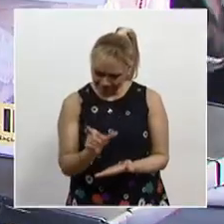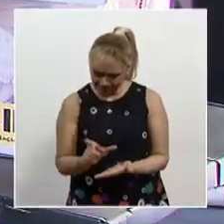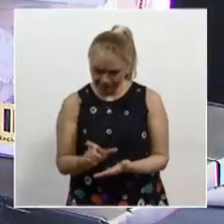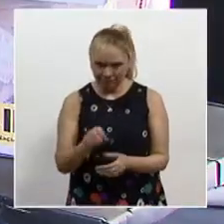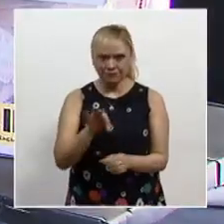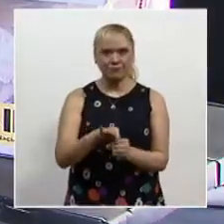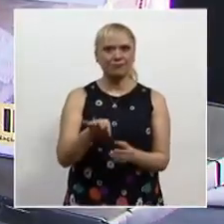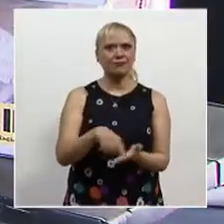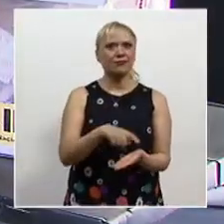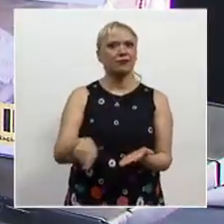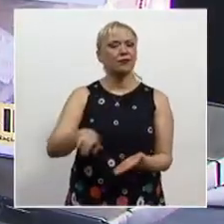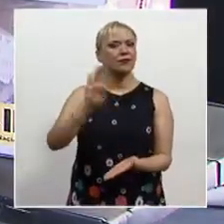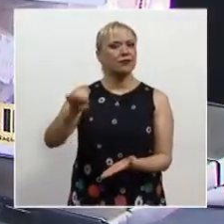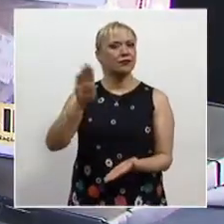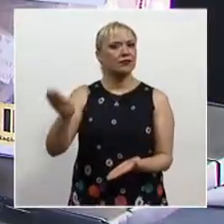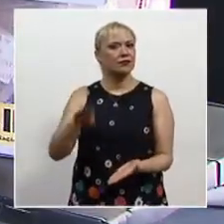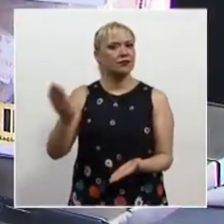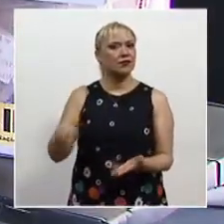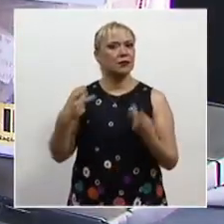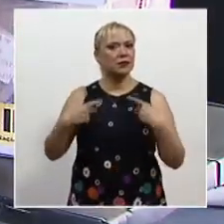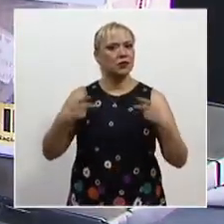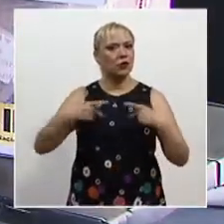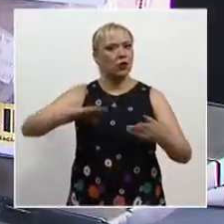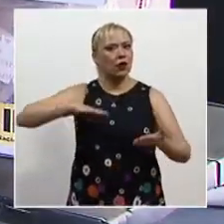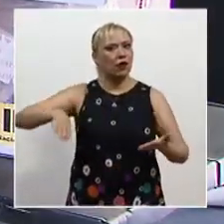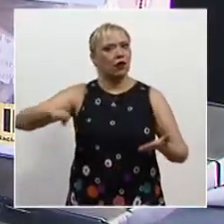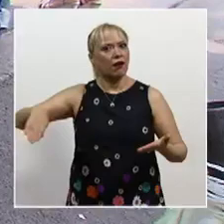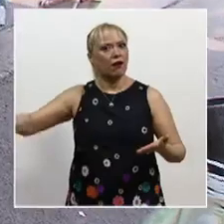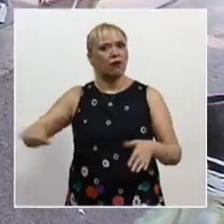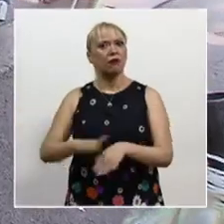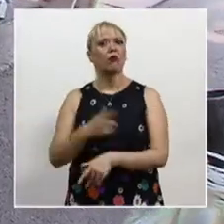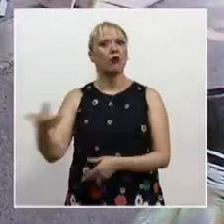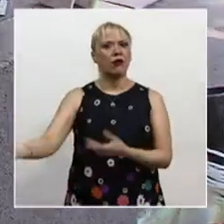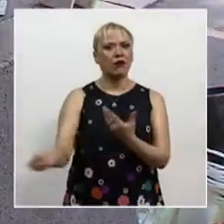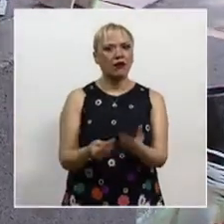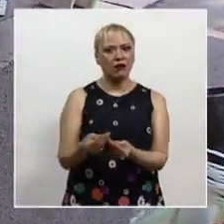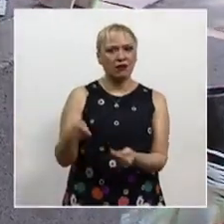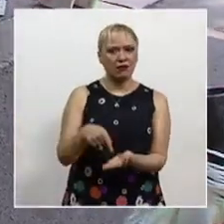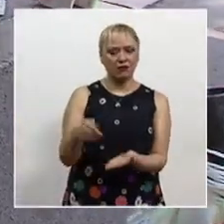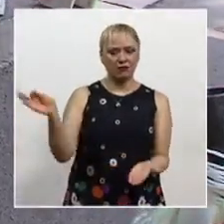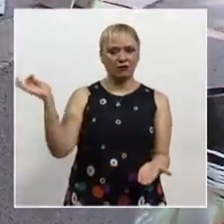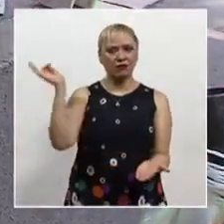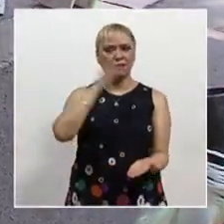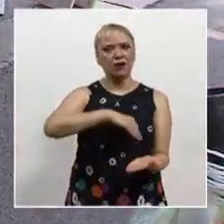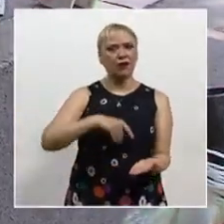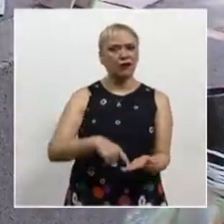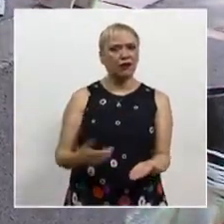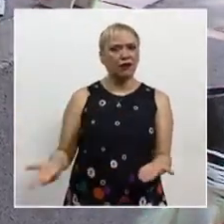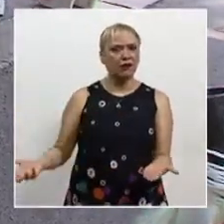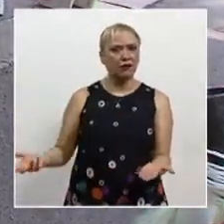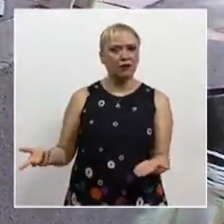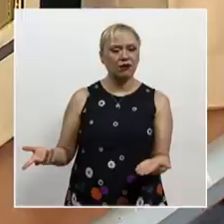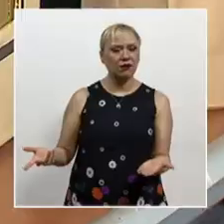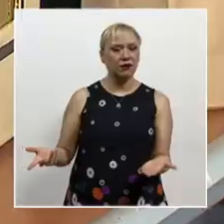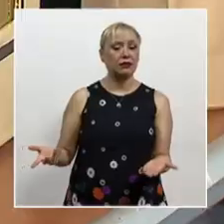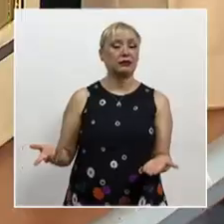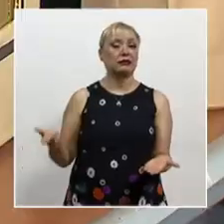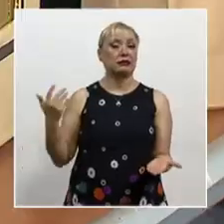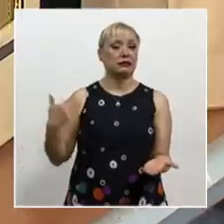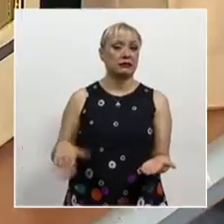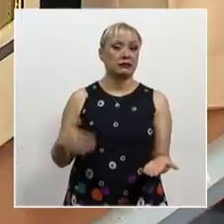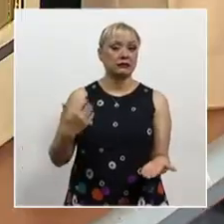de revocación de mandato no está prevista como sanción la entrega de documentos falsos. Además, considera que fue incorrecta